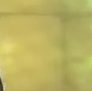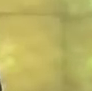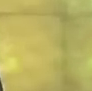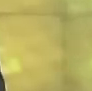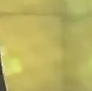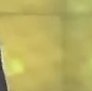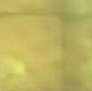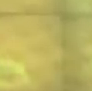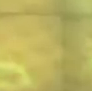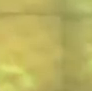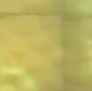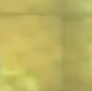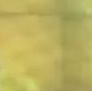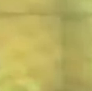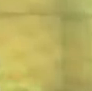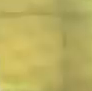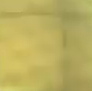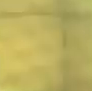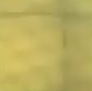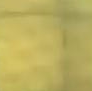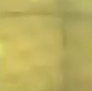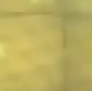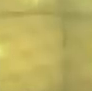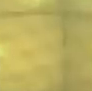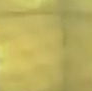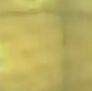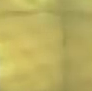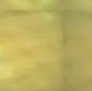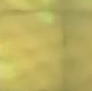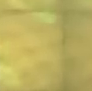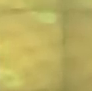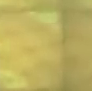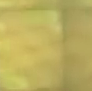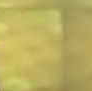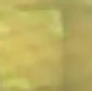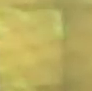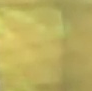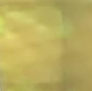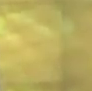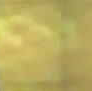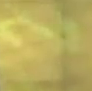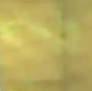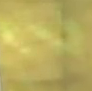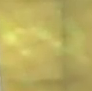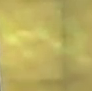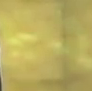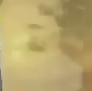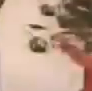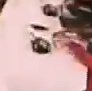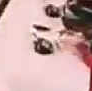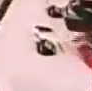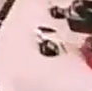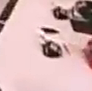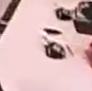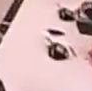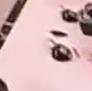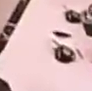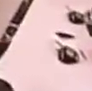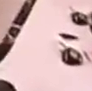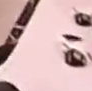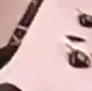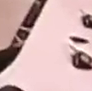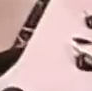8:39 minutos, nos conectamos con la reunión que dirige el jefe de Estado venezolano con el alto mando político de la revolución. Alto